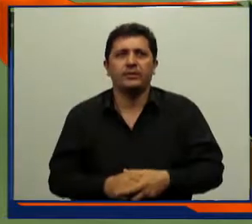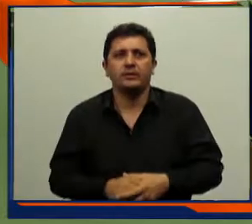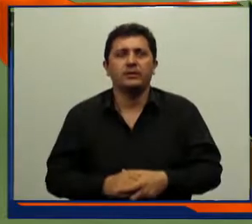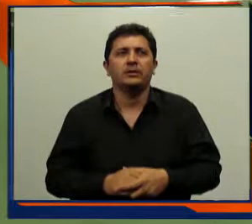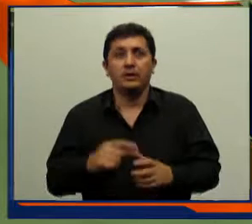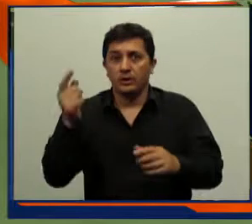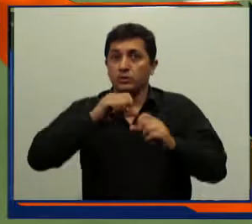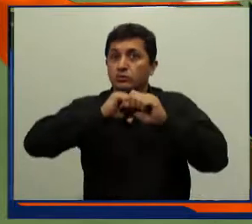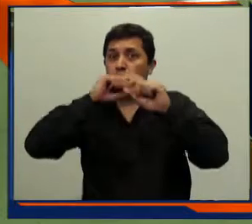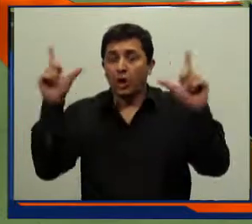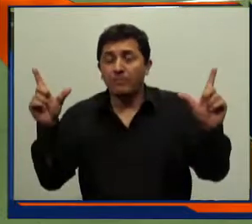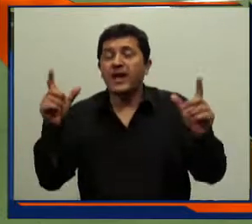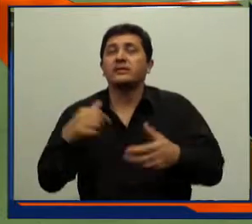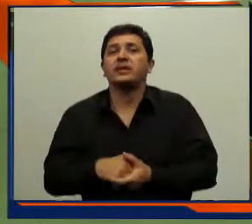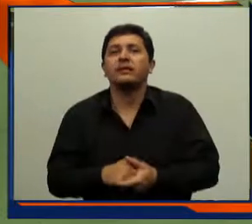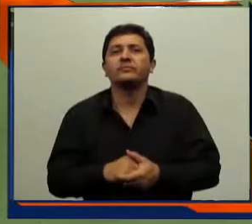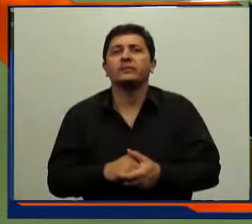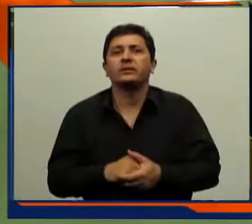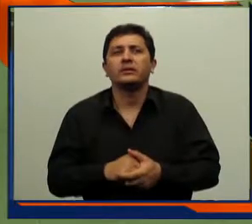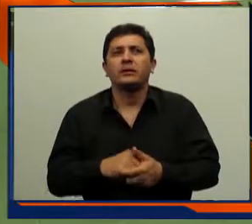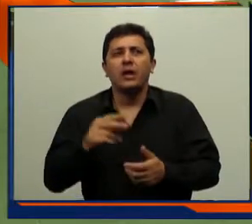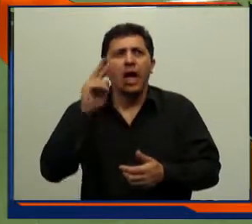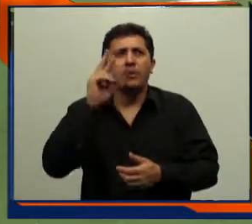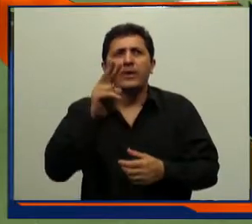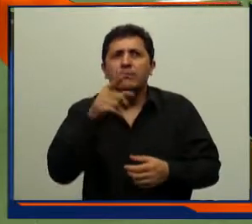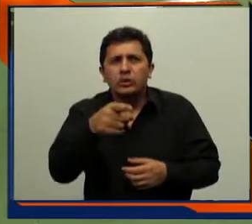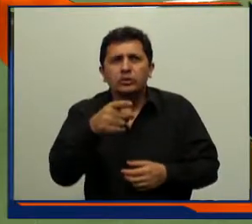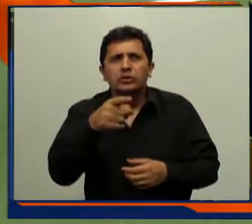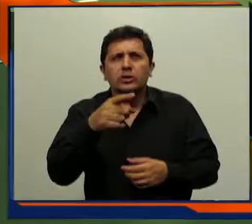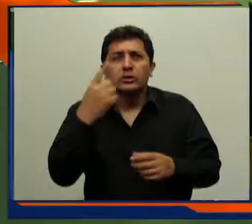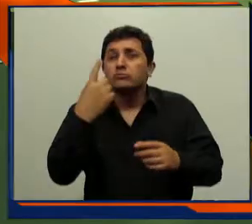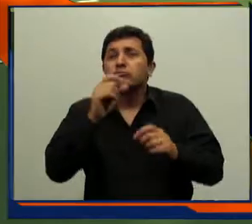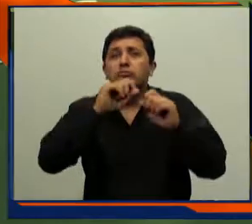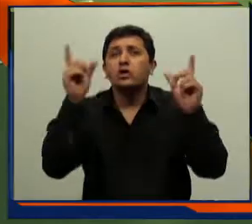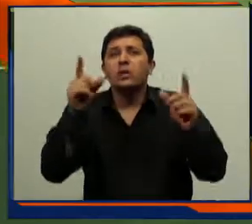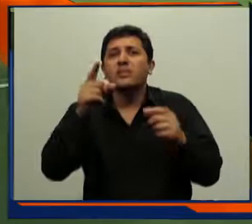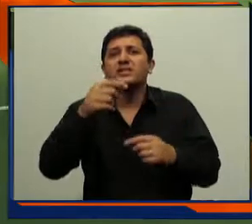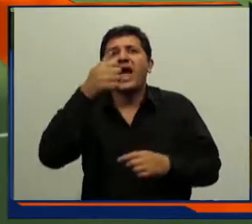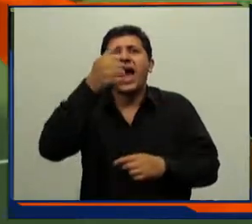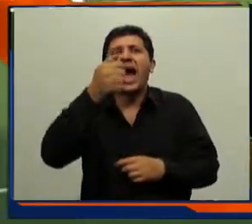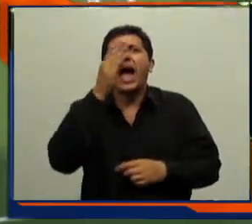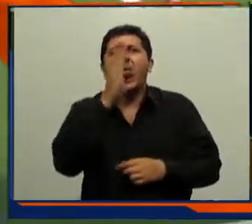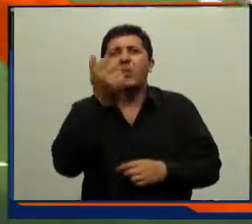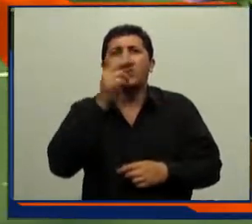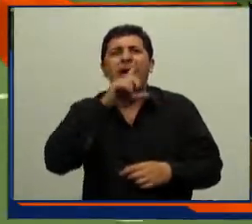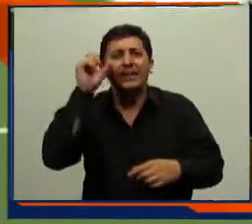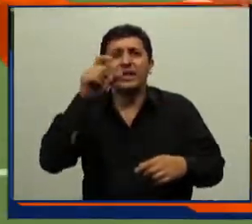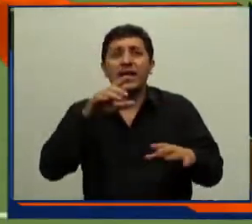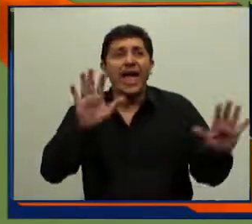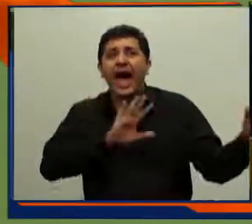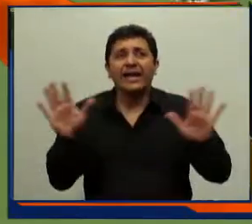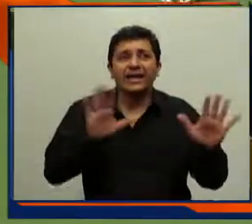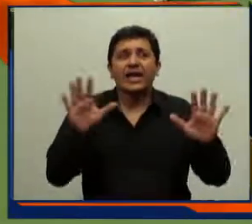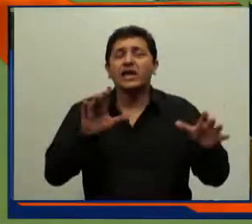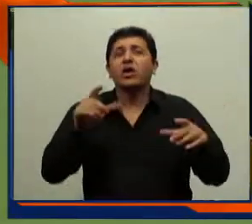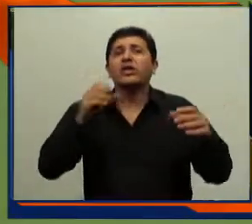Y las sorpresas, justamente, ¿por qué estamos viendo a Ducilo? Porque una de las sorpresas es Abrate, el arquero de Ducilo,